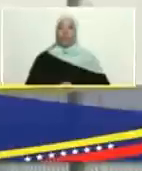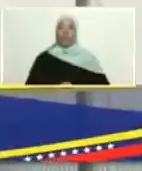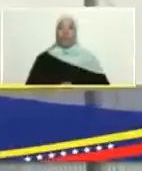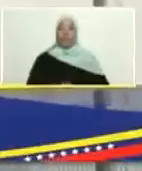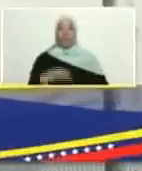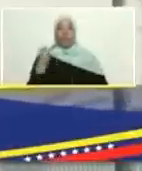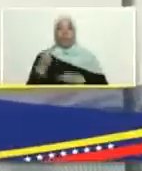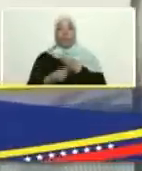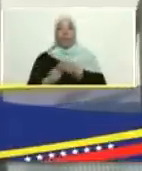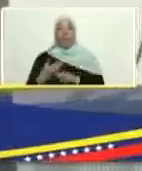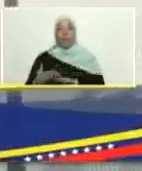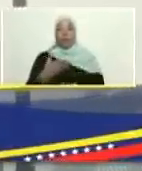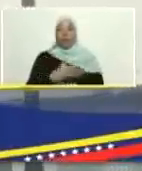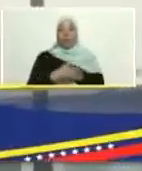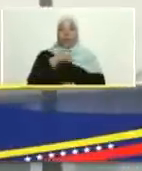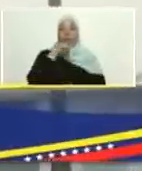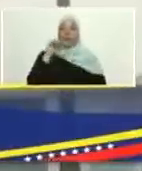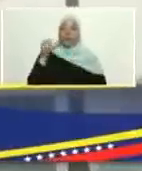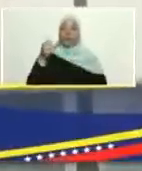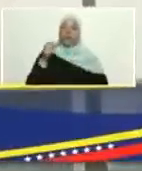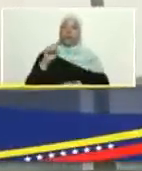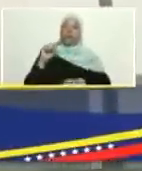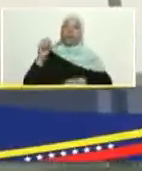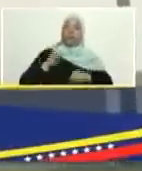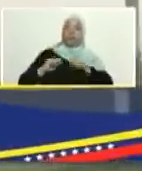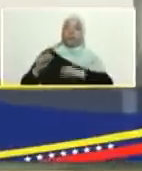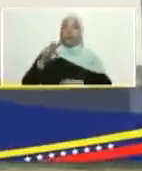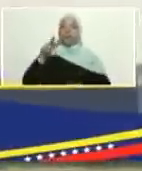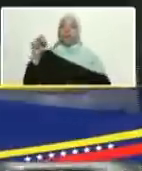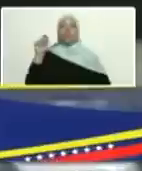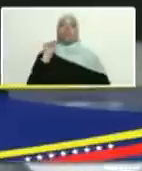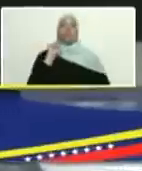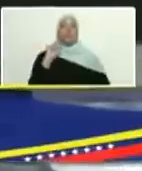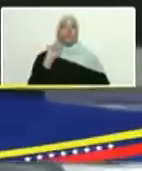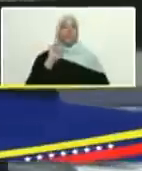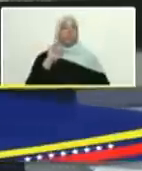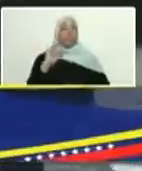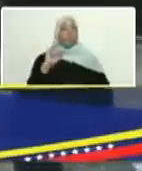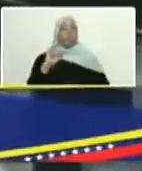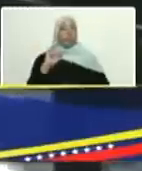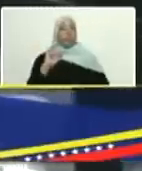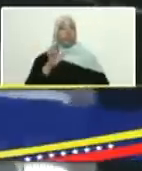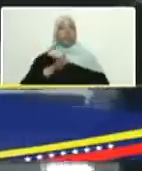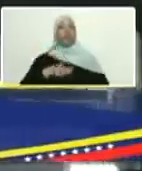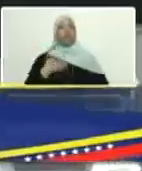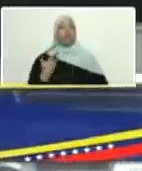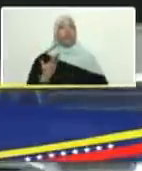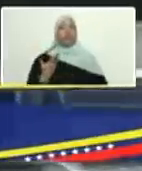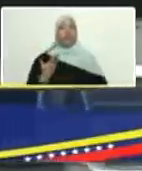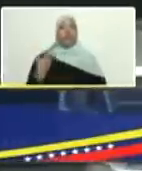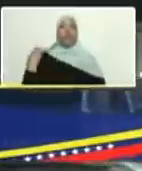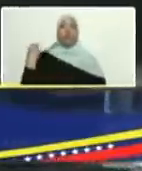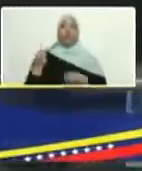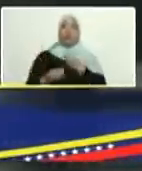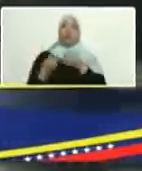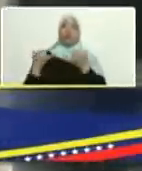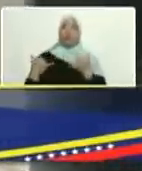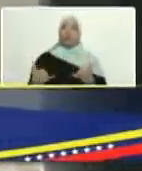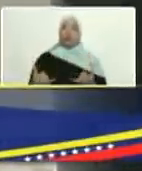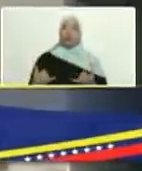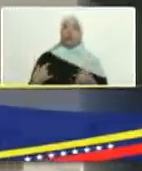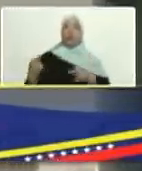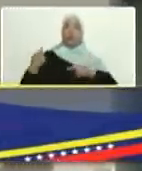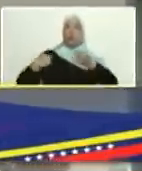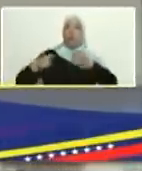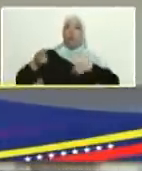realizaban aproximadamente 10 movimientos cada 30 minutos, imagínense. Eso podía ocasionar enfermedades